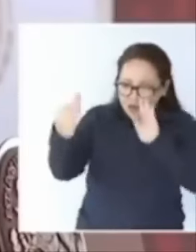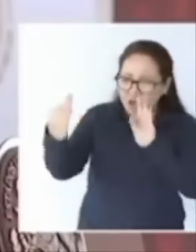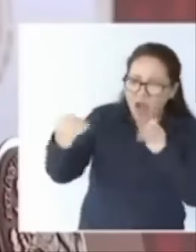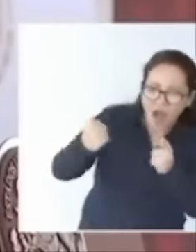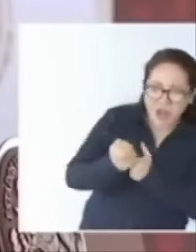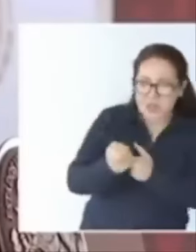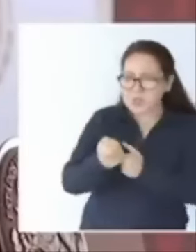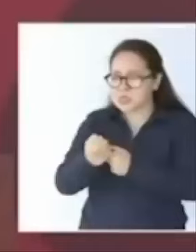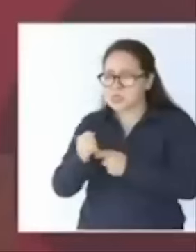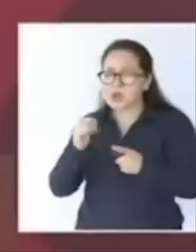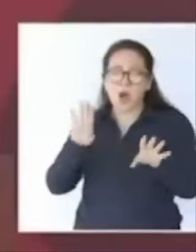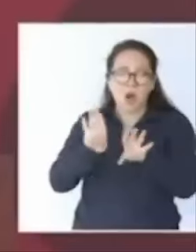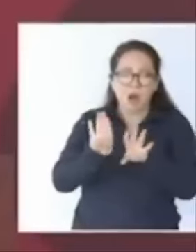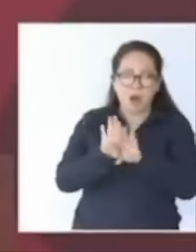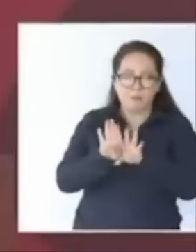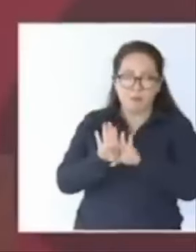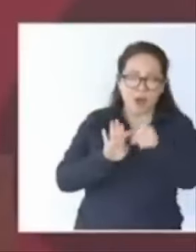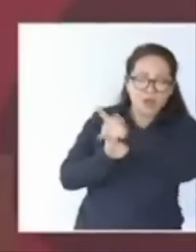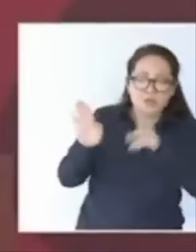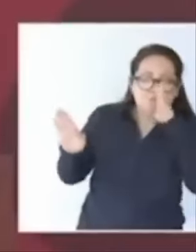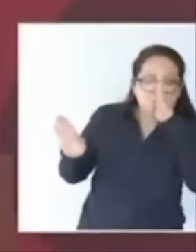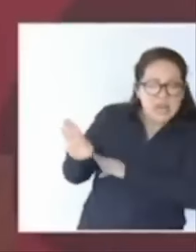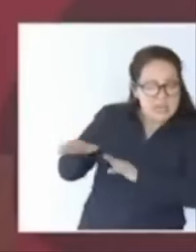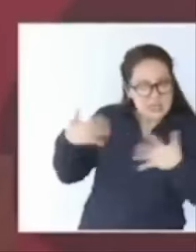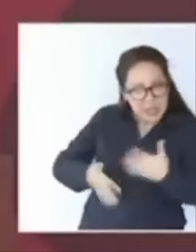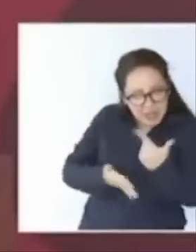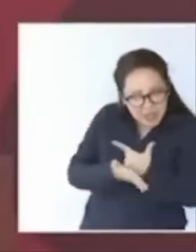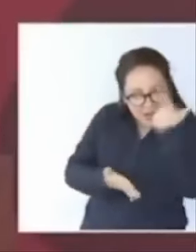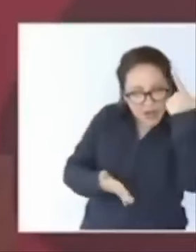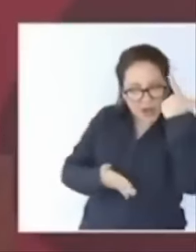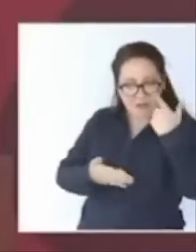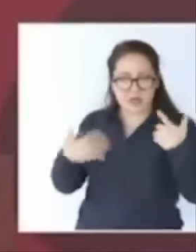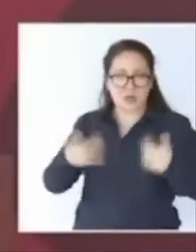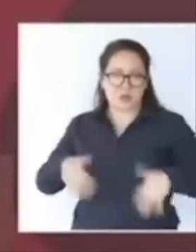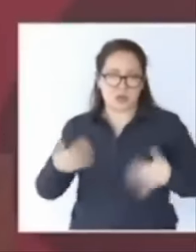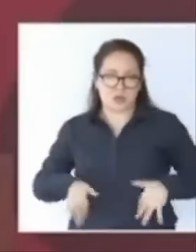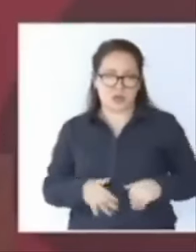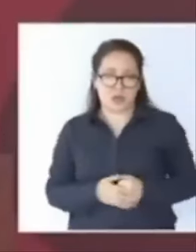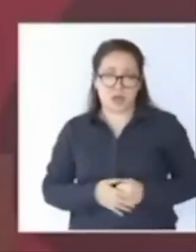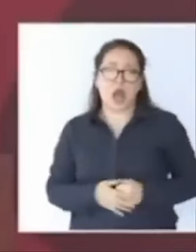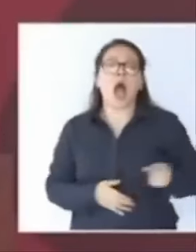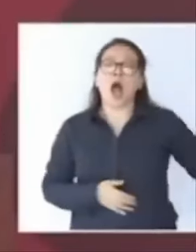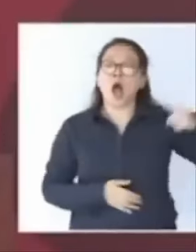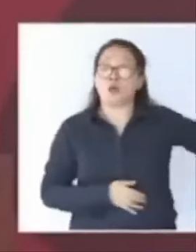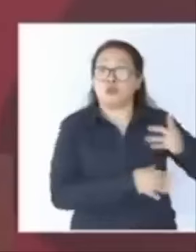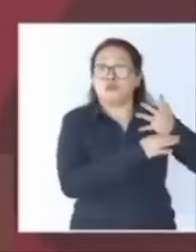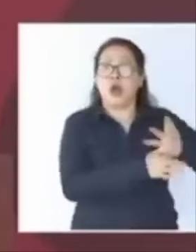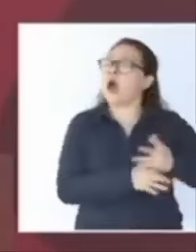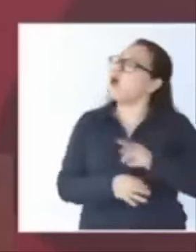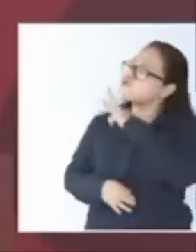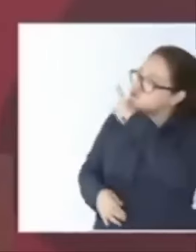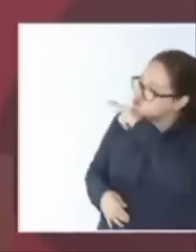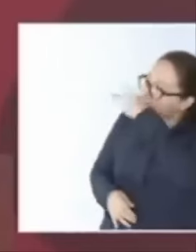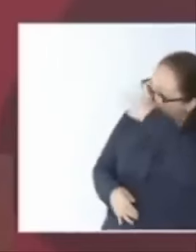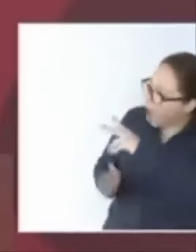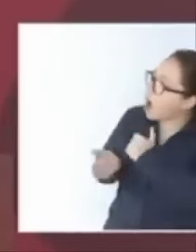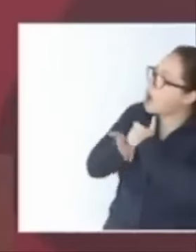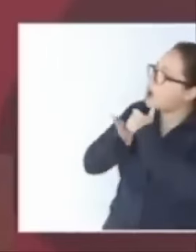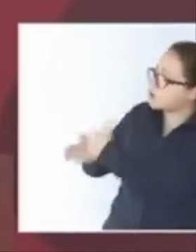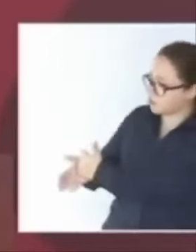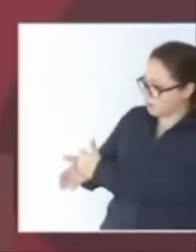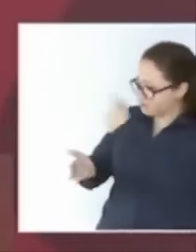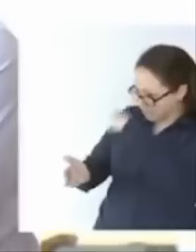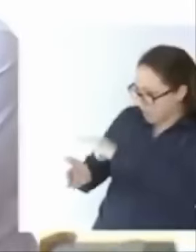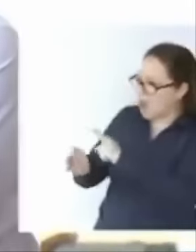un trato de terroristas y que por ese motivo van a venir a ayudarnos, apoyarnos para enfrentar